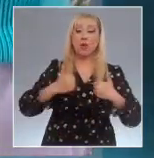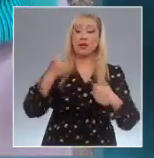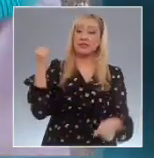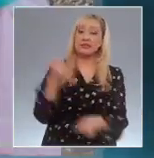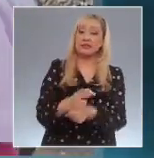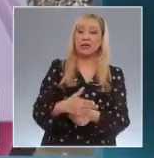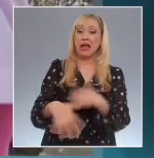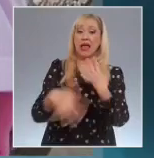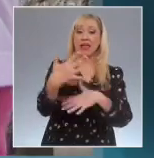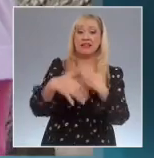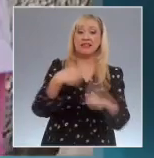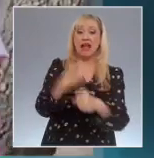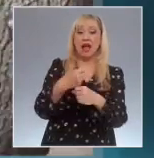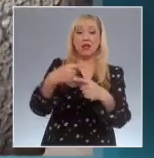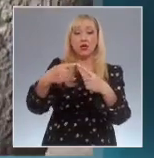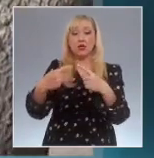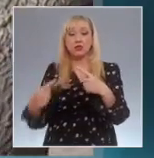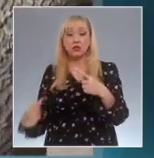lo que representa